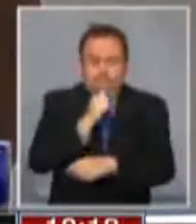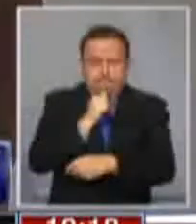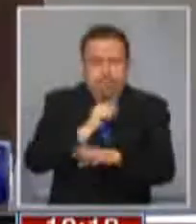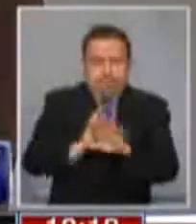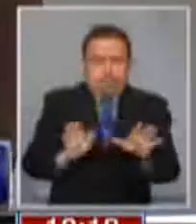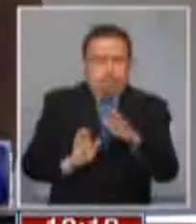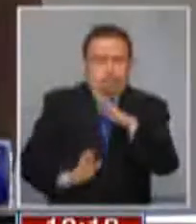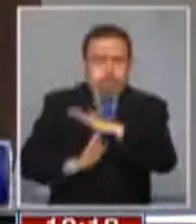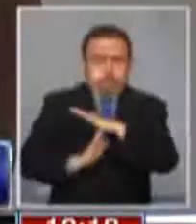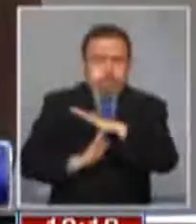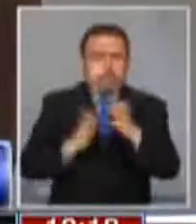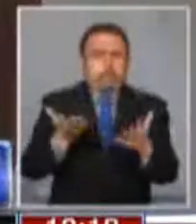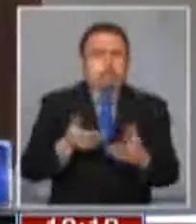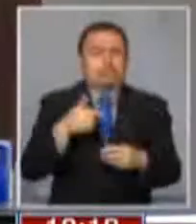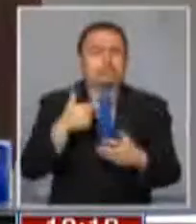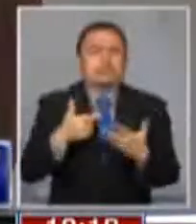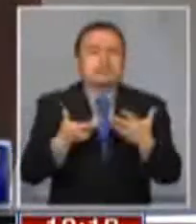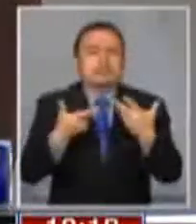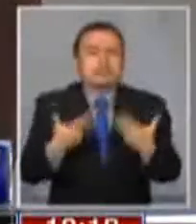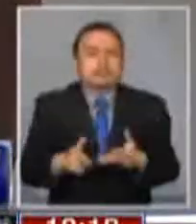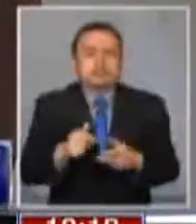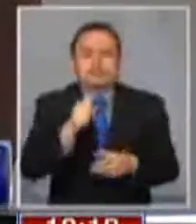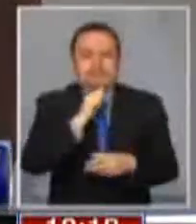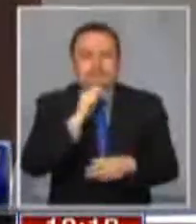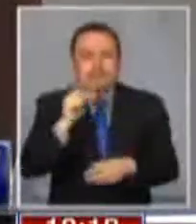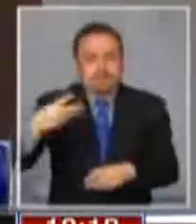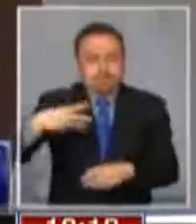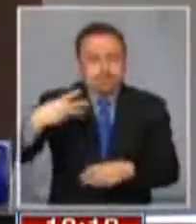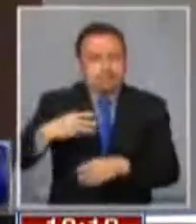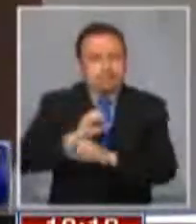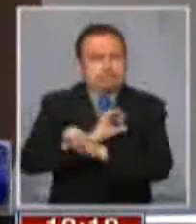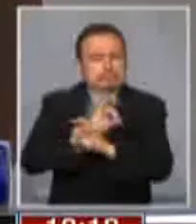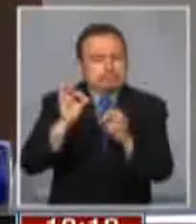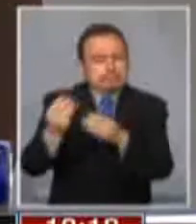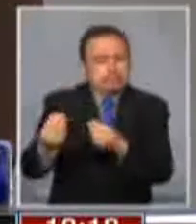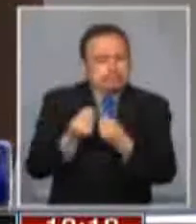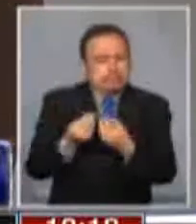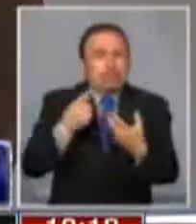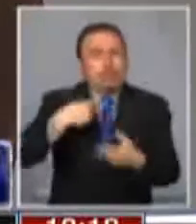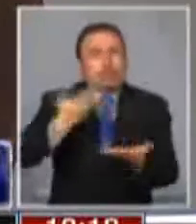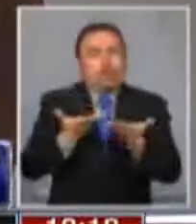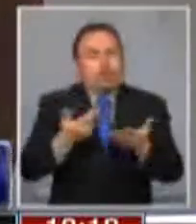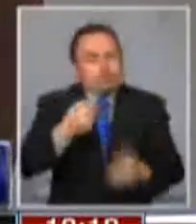ejecutado. Nosotros no hemos recibido una señal clara del municipio de cómo se piensa